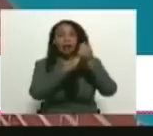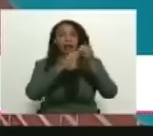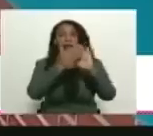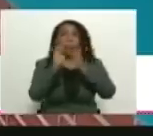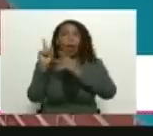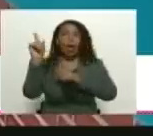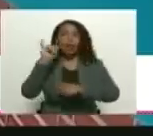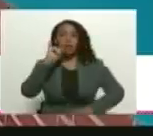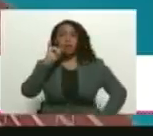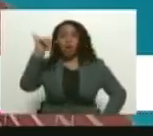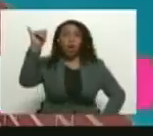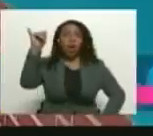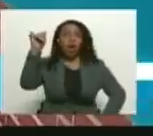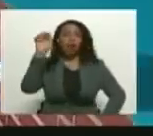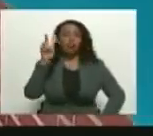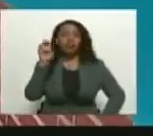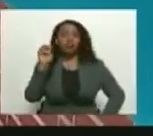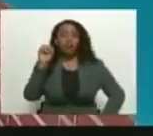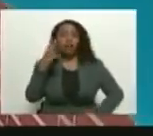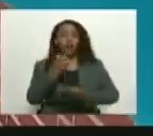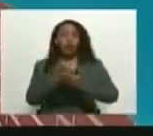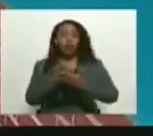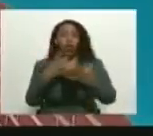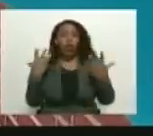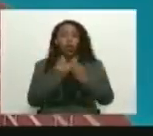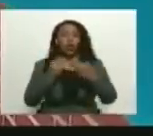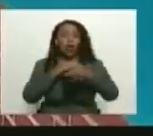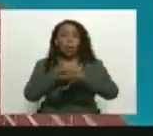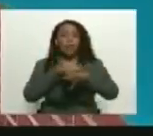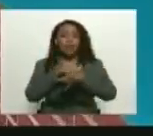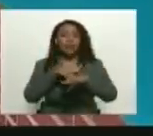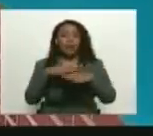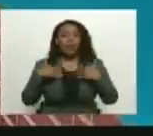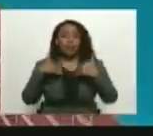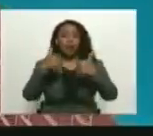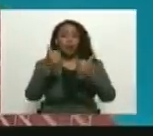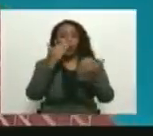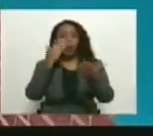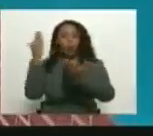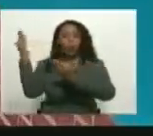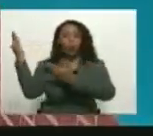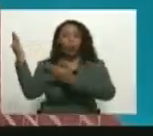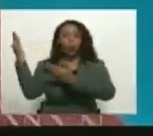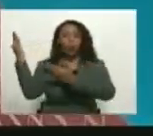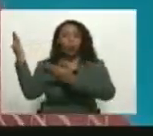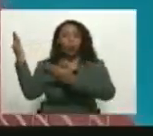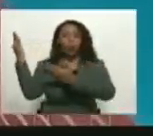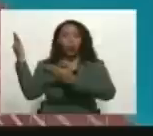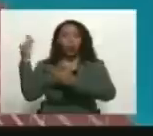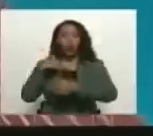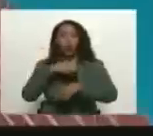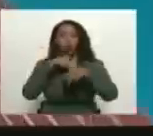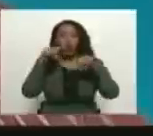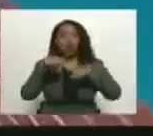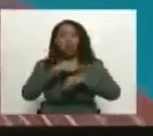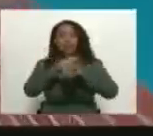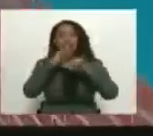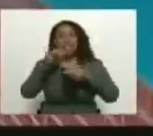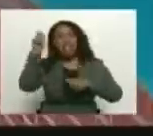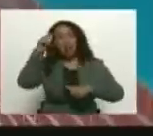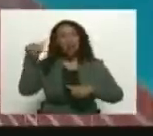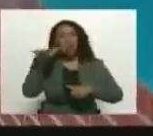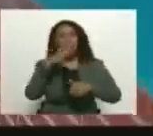reporte, presidente. Y nos acompaña nuestra ministra, Magali, ministra de salud. Y aquí estamos, el pueblo contento. Aquí